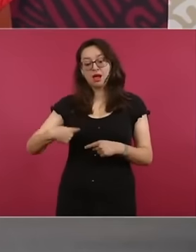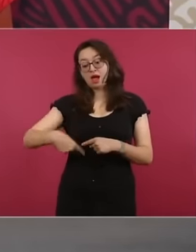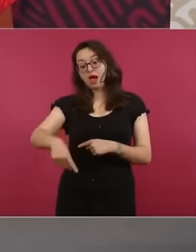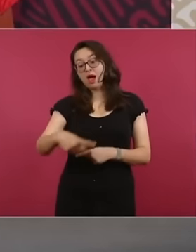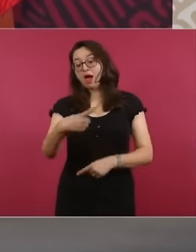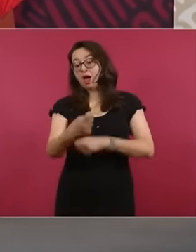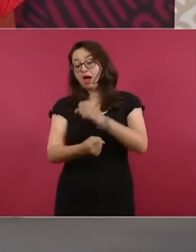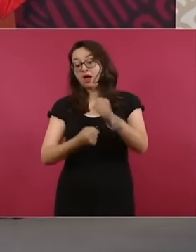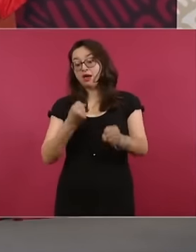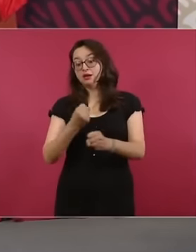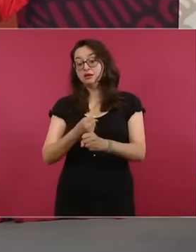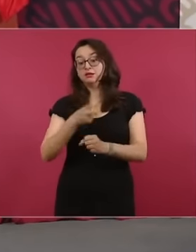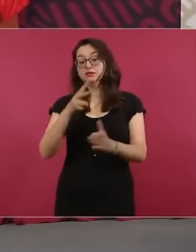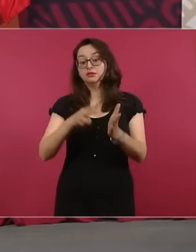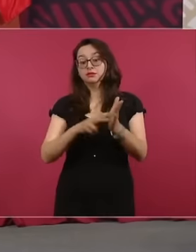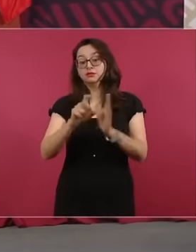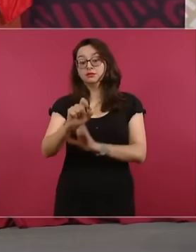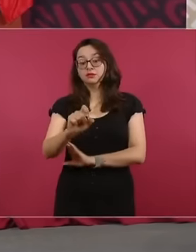es